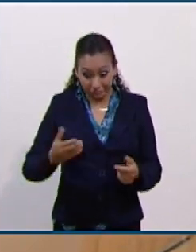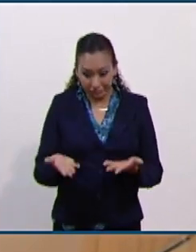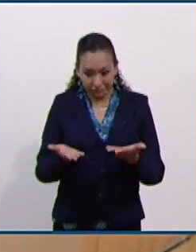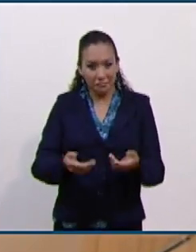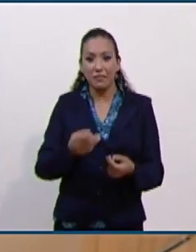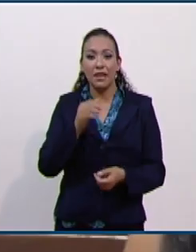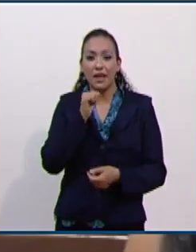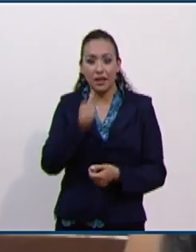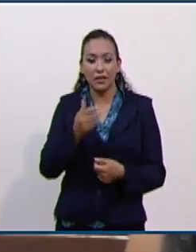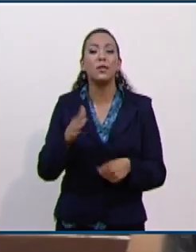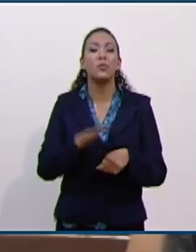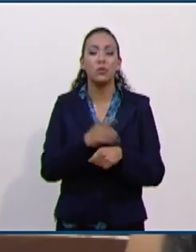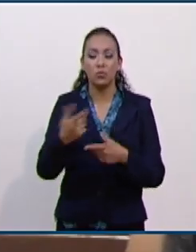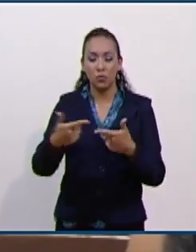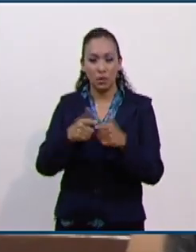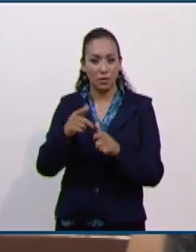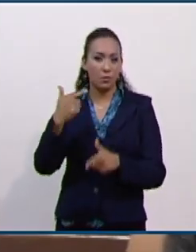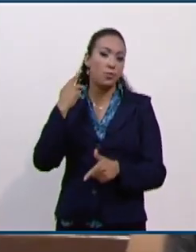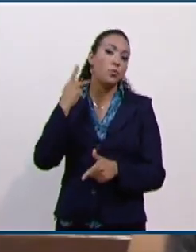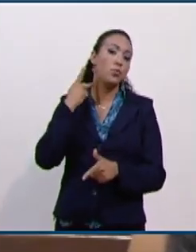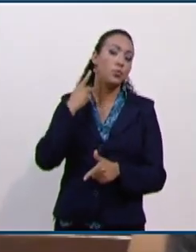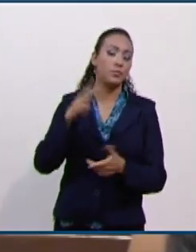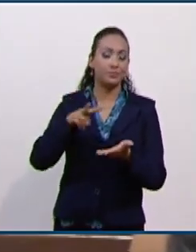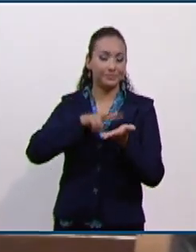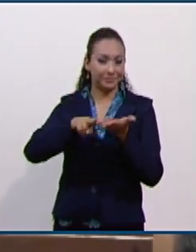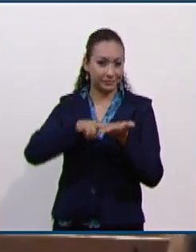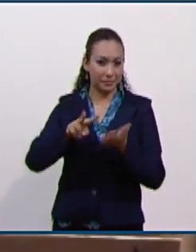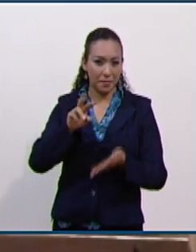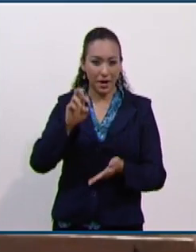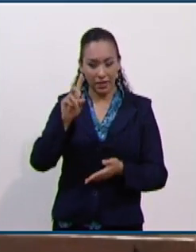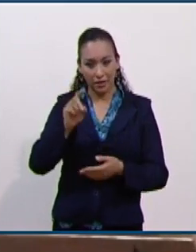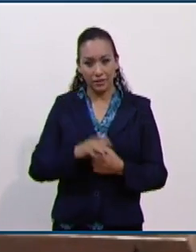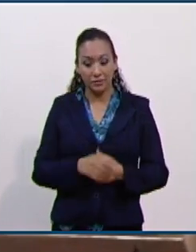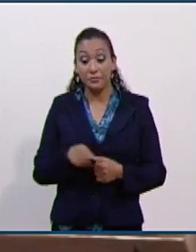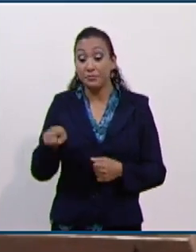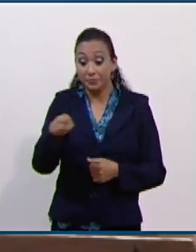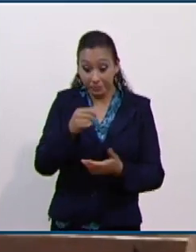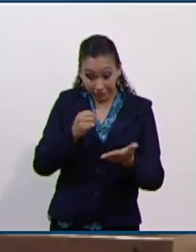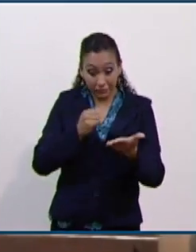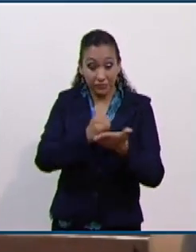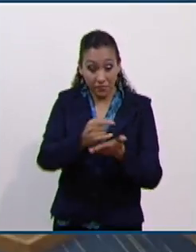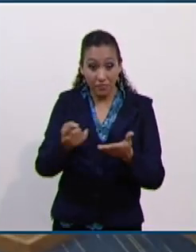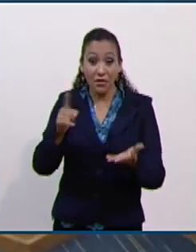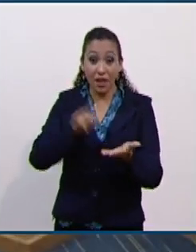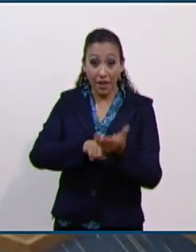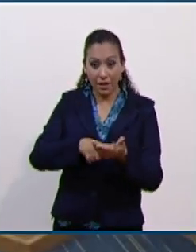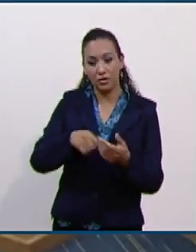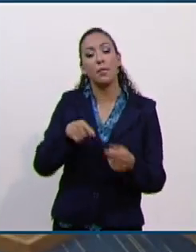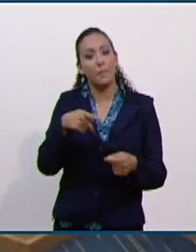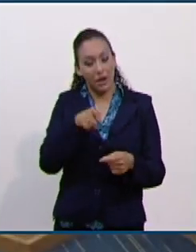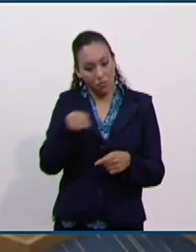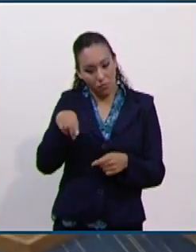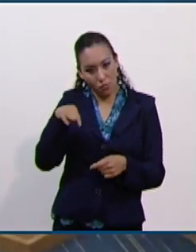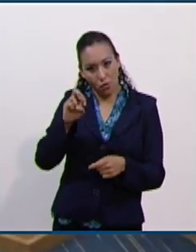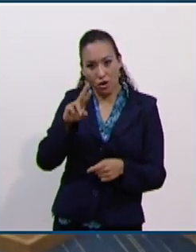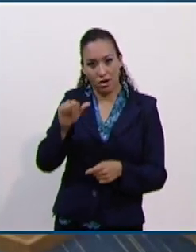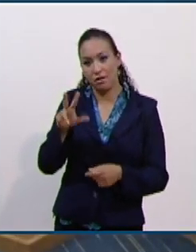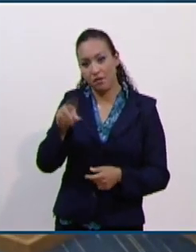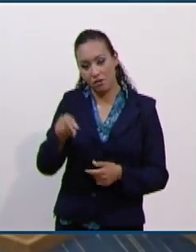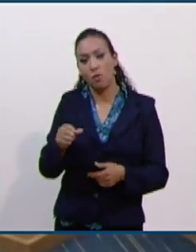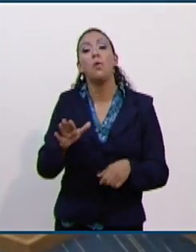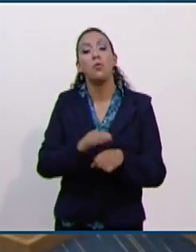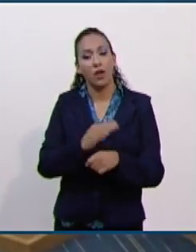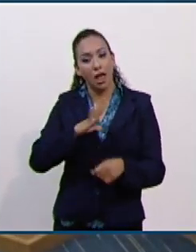primer término por el Partido Verde, a pesar de que le correspondía decidir en ese distrito y no a Morena, de acuerdo con el convenio